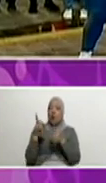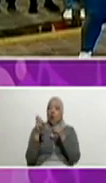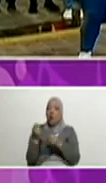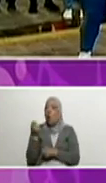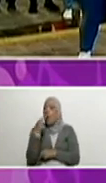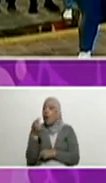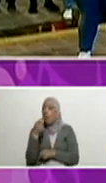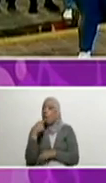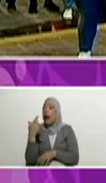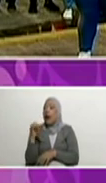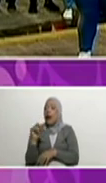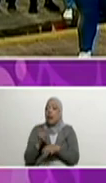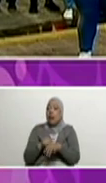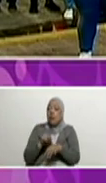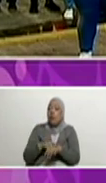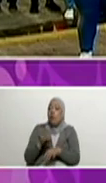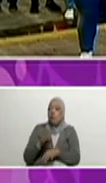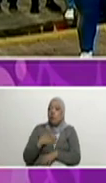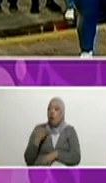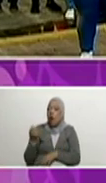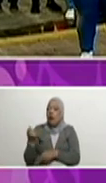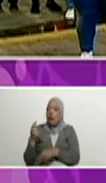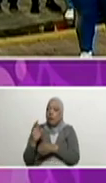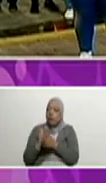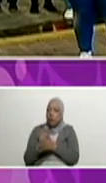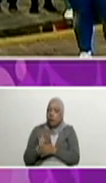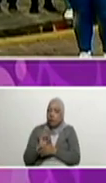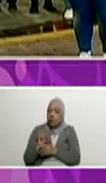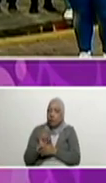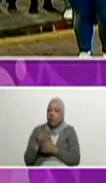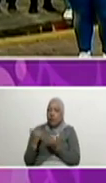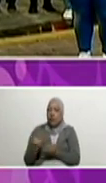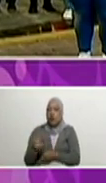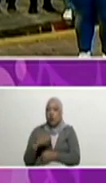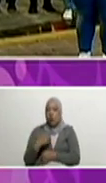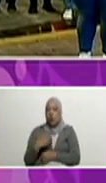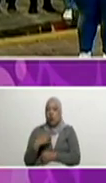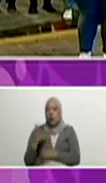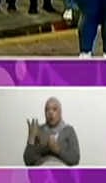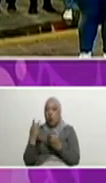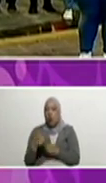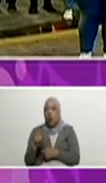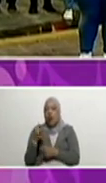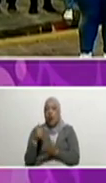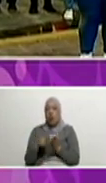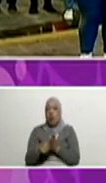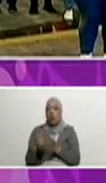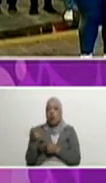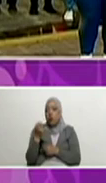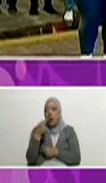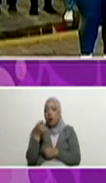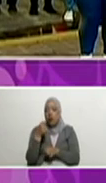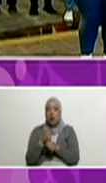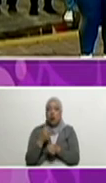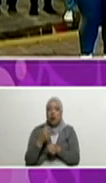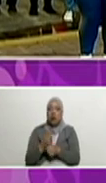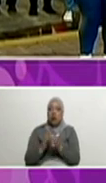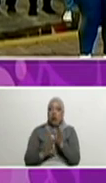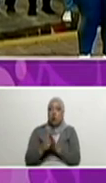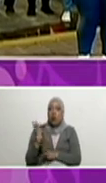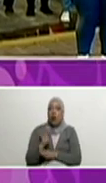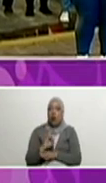tratamientos a tiempo y salir de esas cosas. A tiempo, pues, cuando hay un diagnóstico a tiempo, un tratamiento a tiempo, se